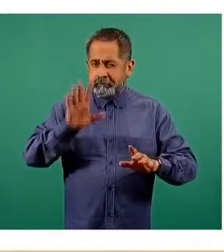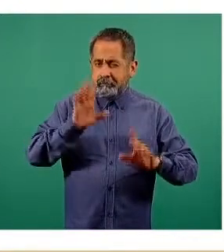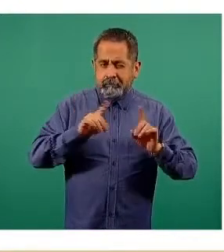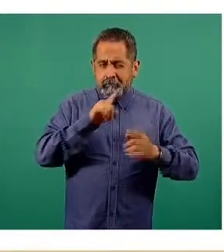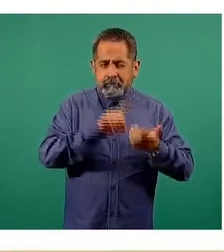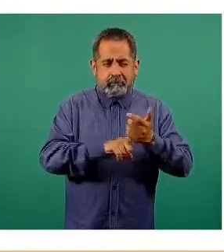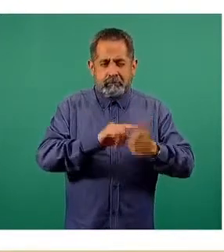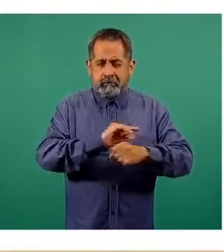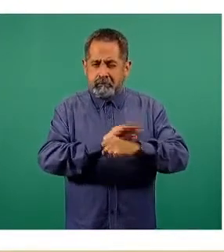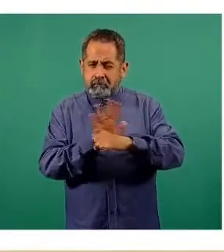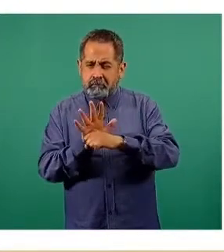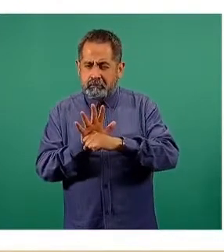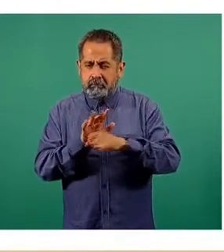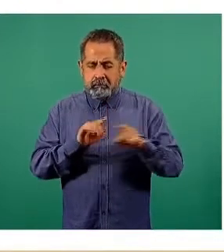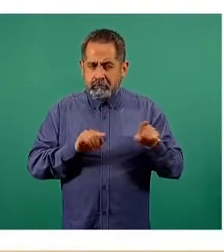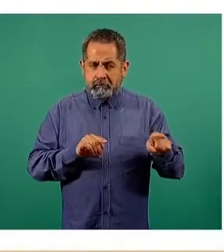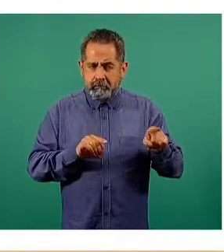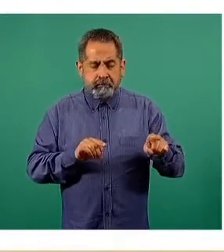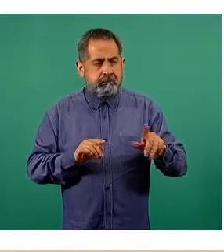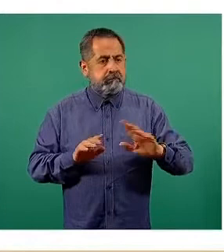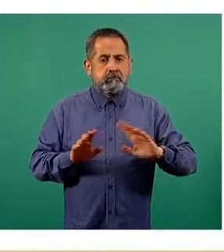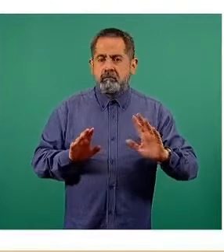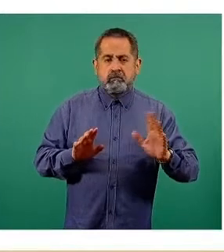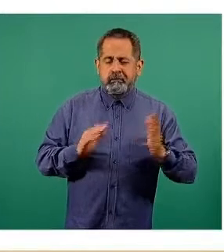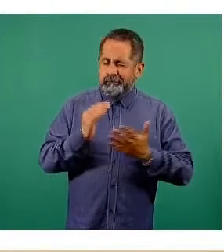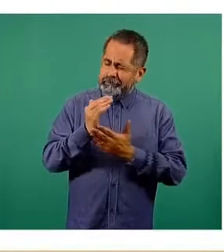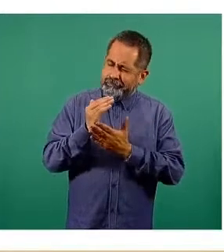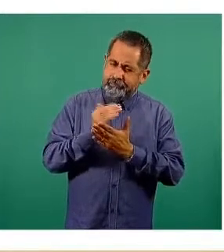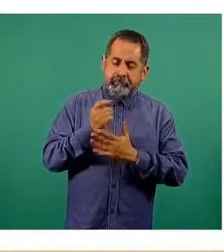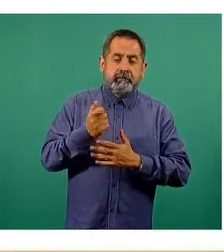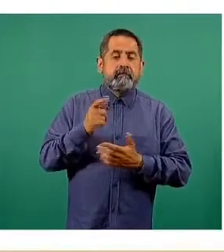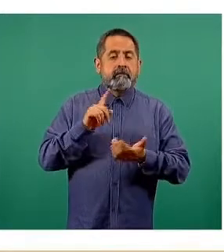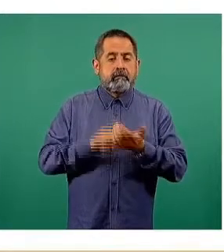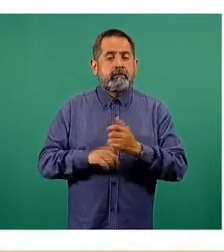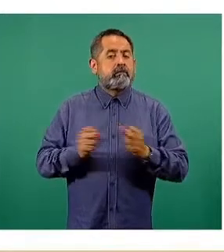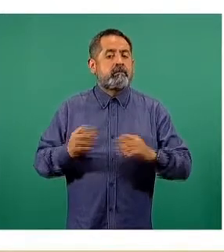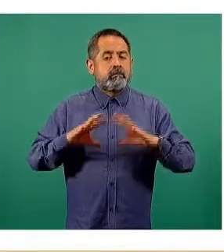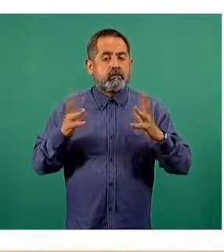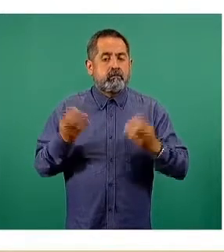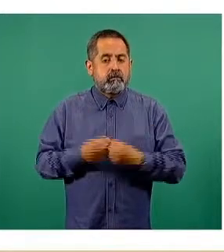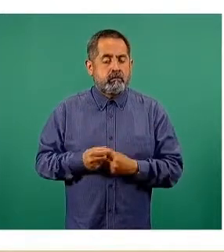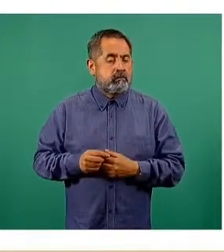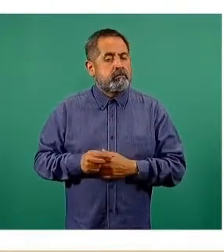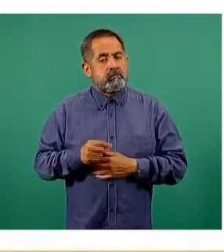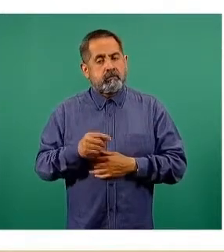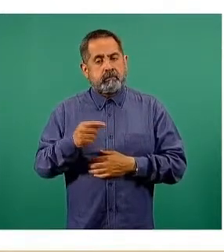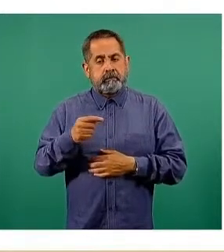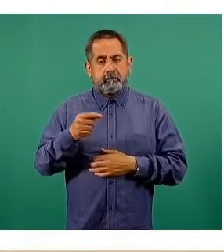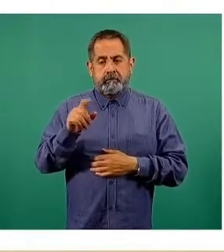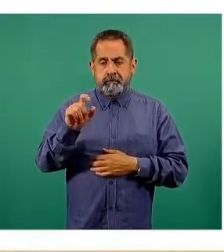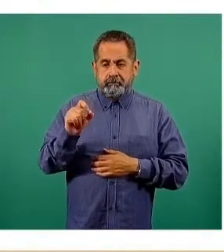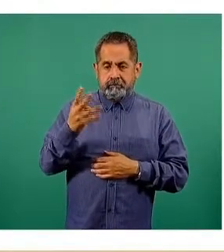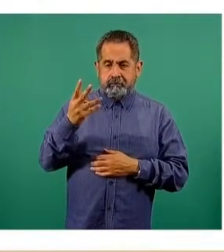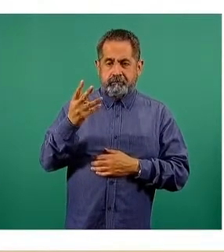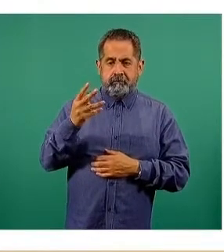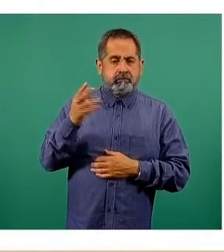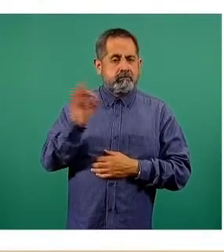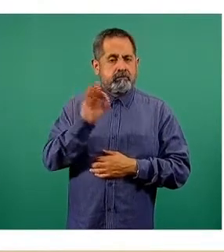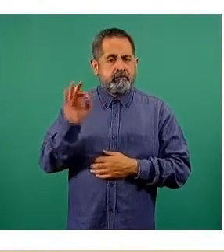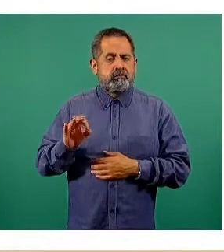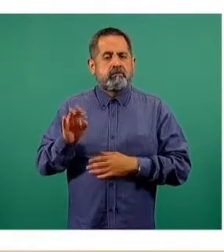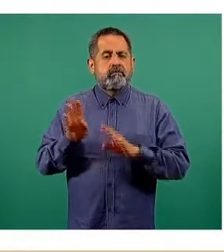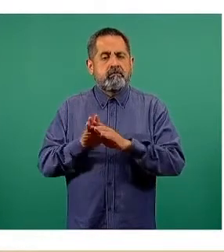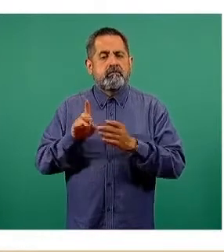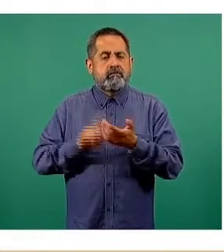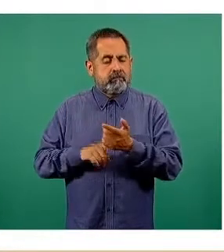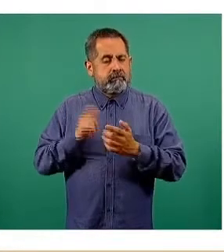de COVID-19, que para el día de hoy es de todavía un menos 24%, recordando que han sido